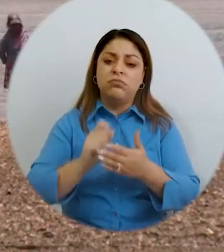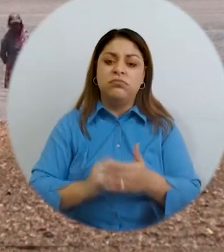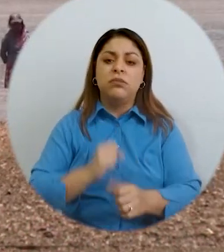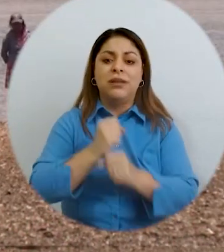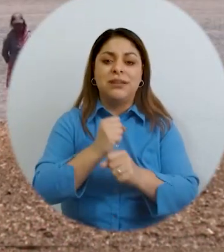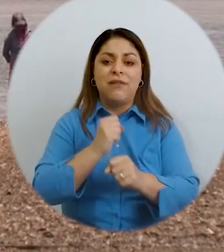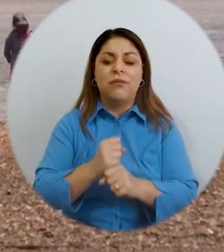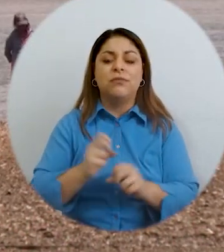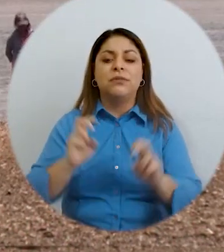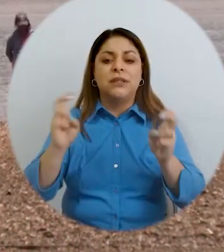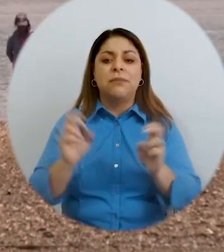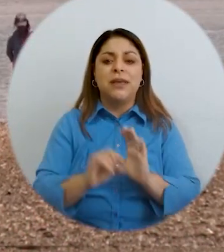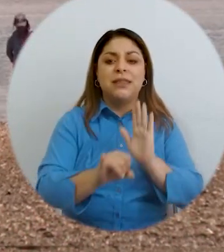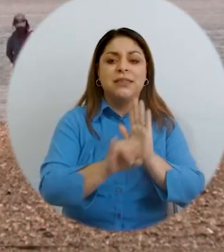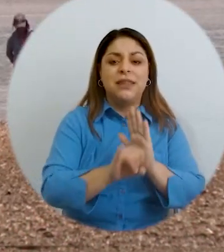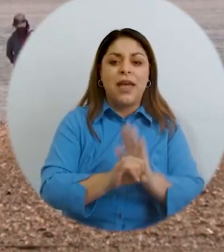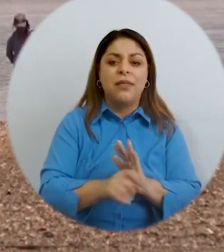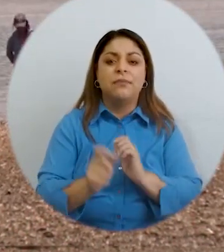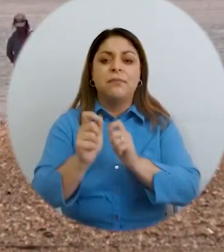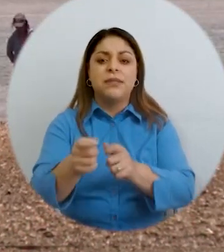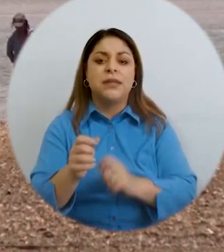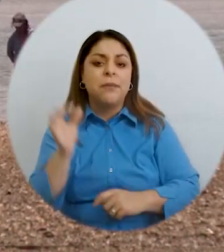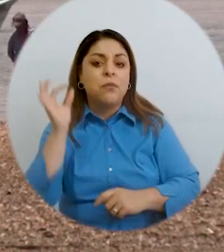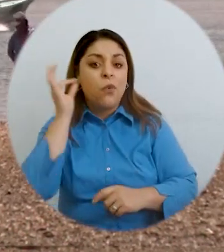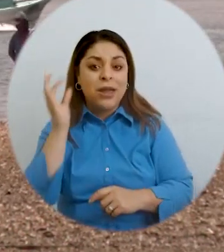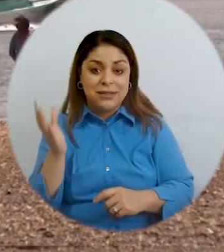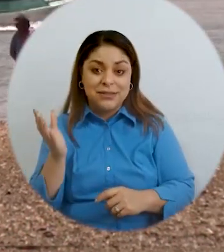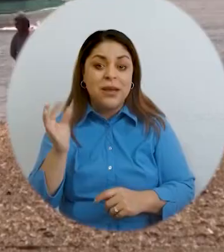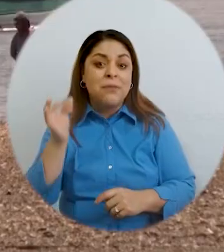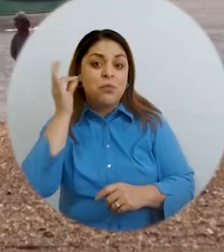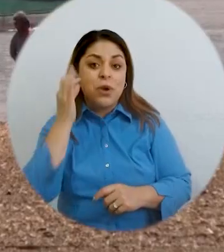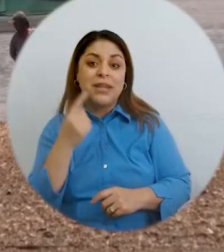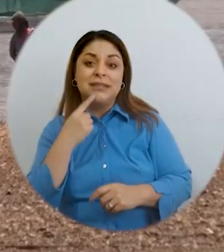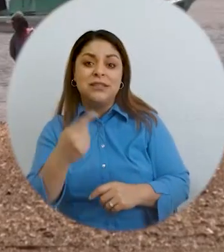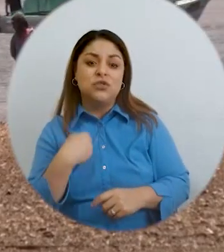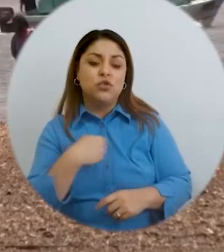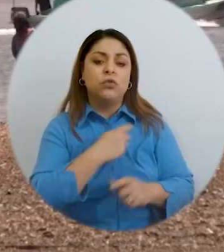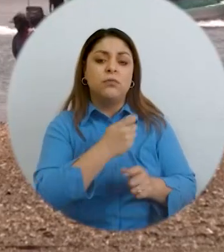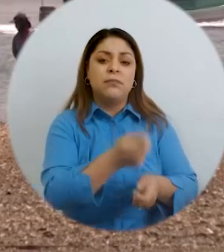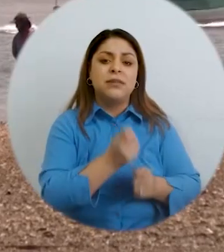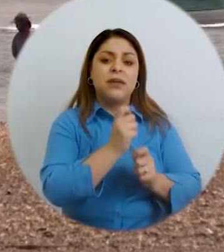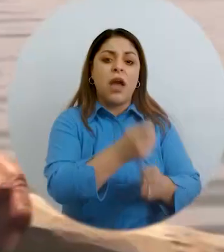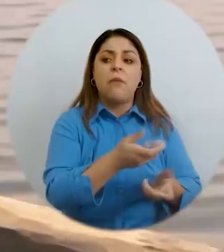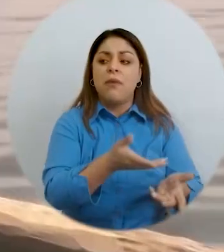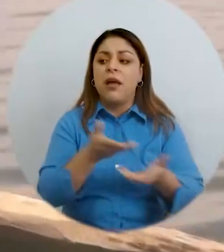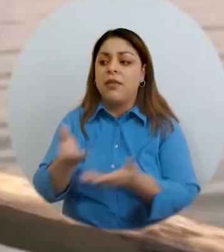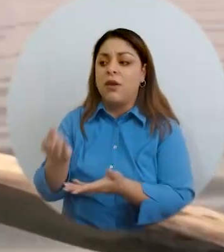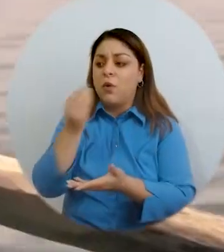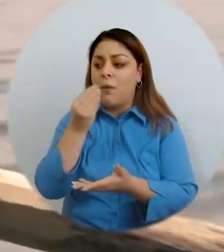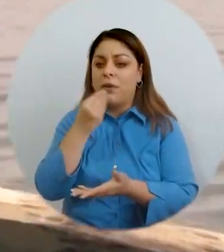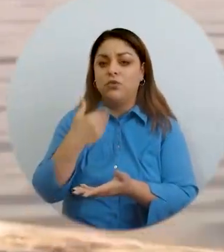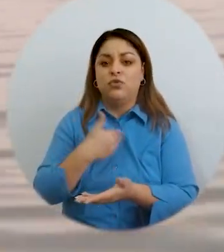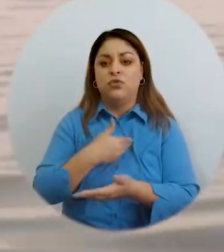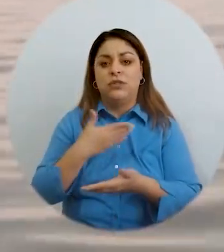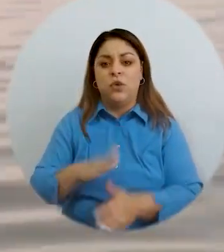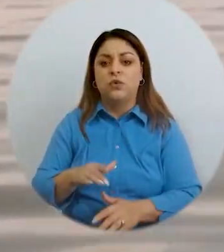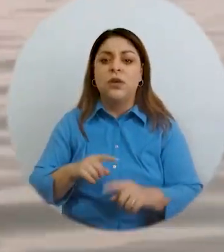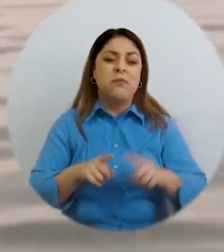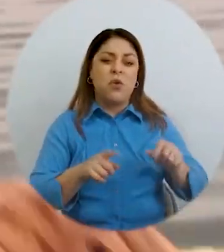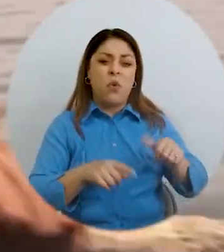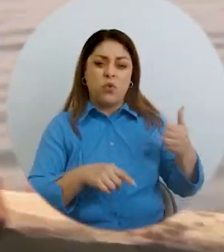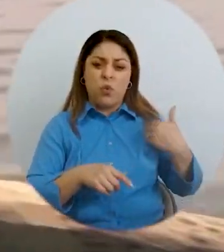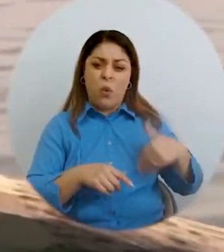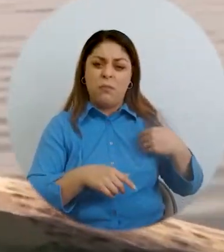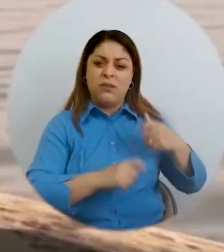trabajo sobre identidad, pesca y mujeres, que las mujeres decían, nosotros pescamos para darle comer a nuestros hijos, mientras que los